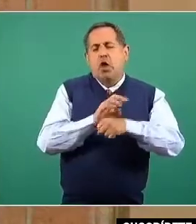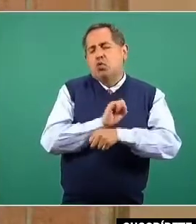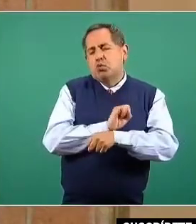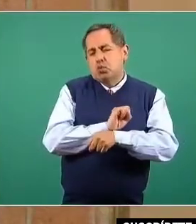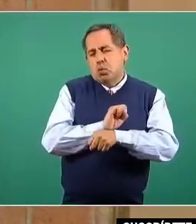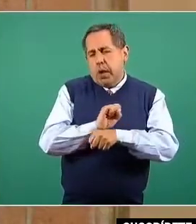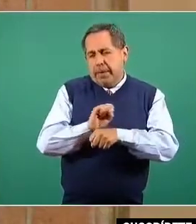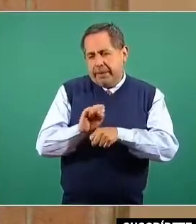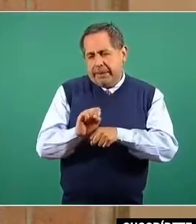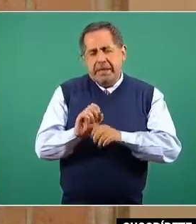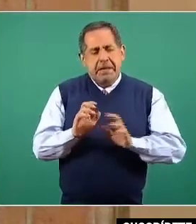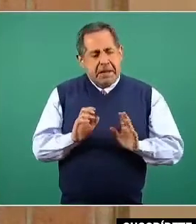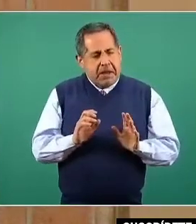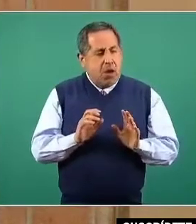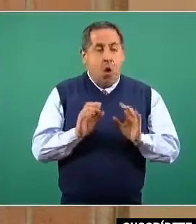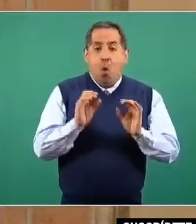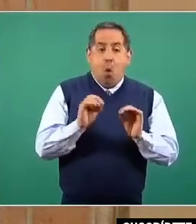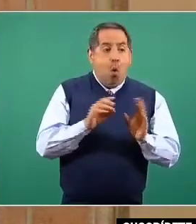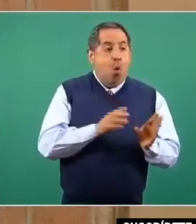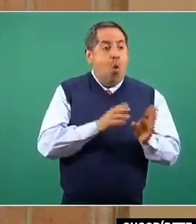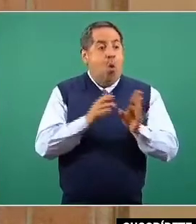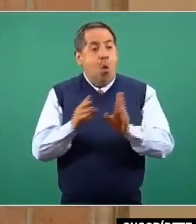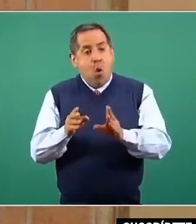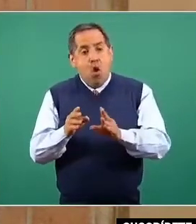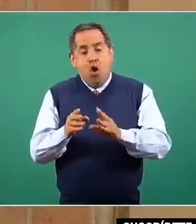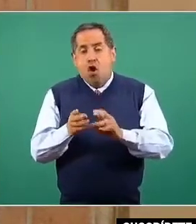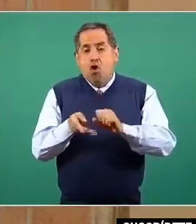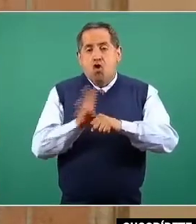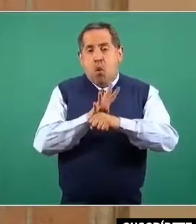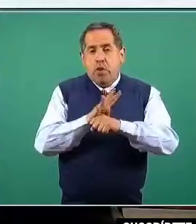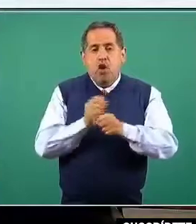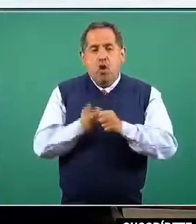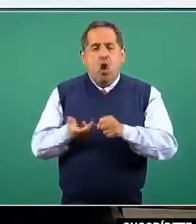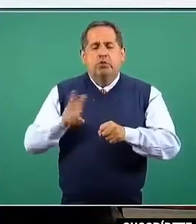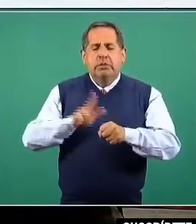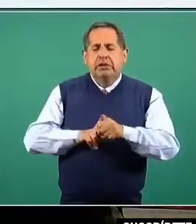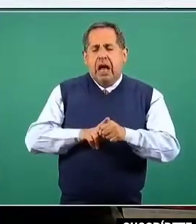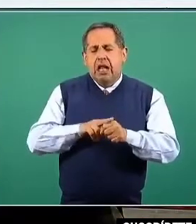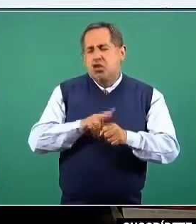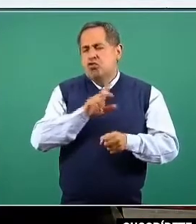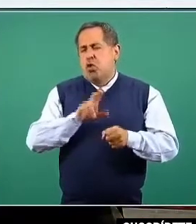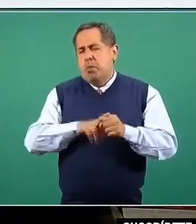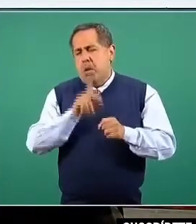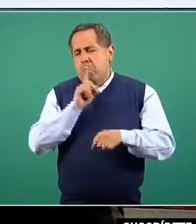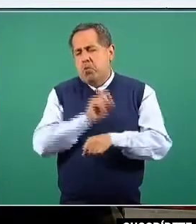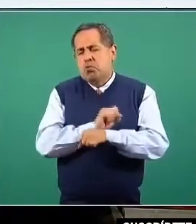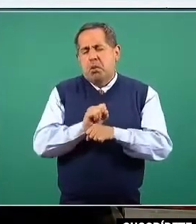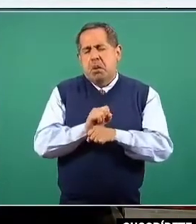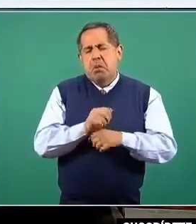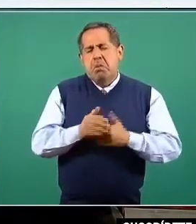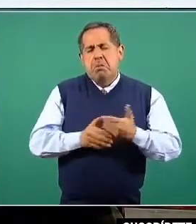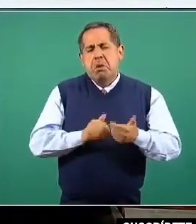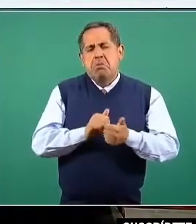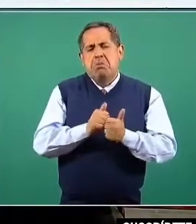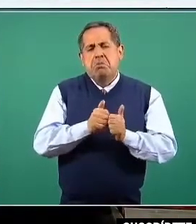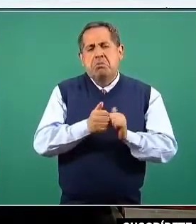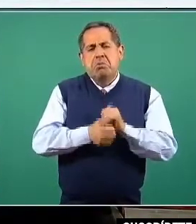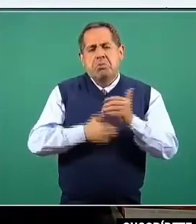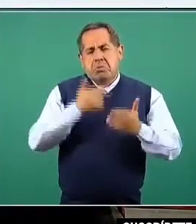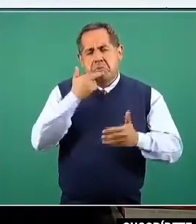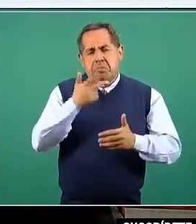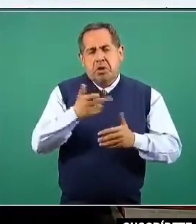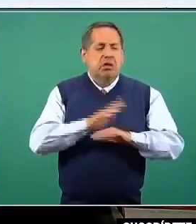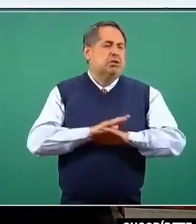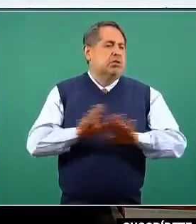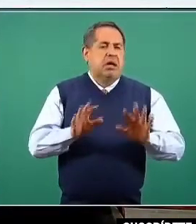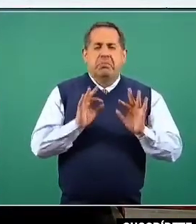a el otro grupo de personas que en algún momento se hospitaliza pero se recupera, son dados de alta o egresan por mejoría, entonces suman a la